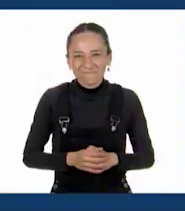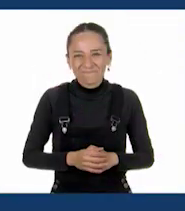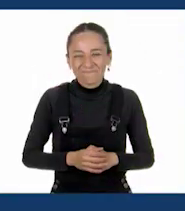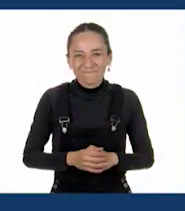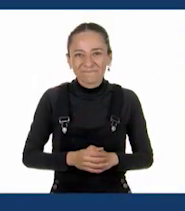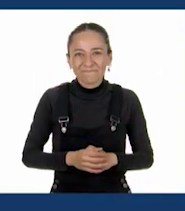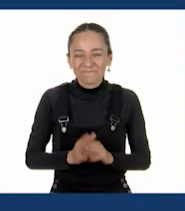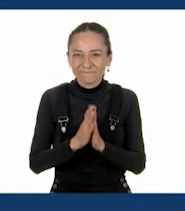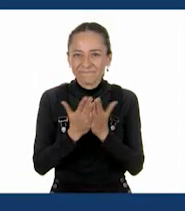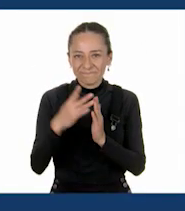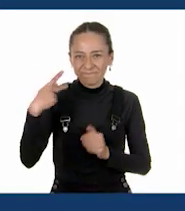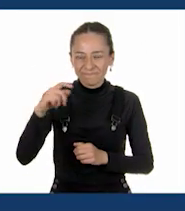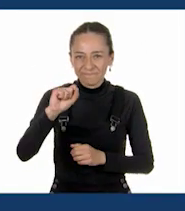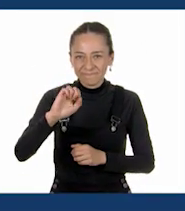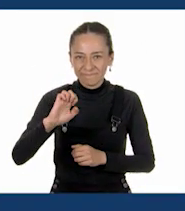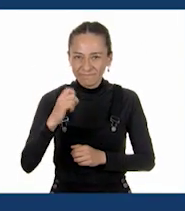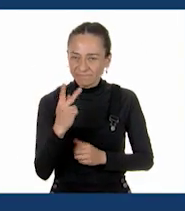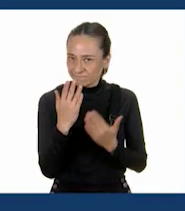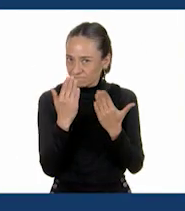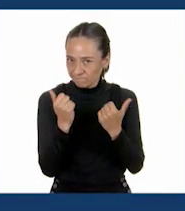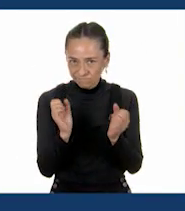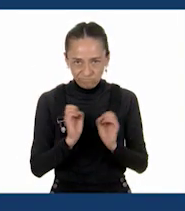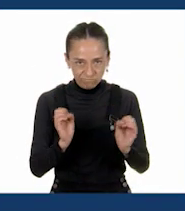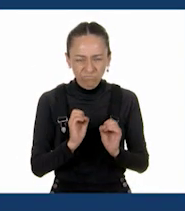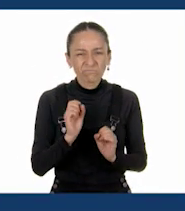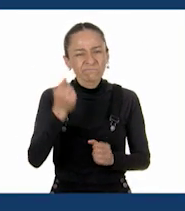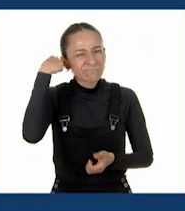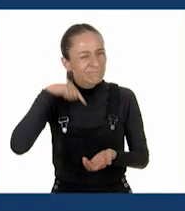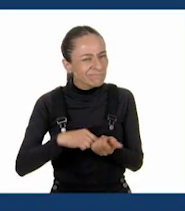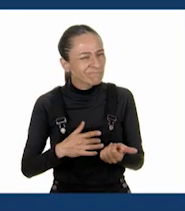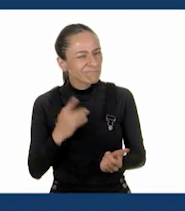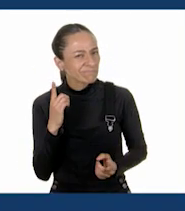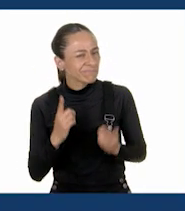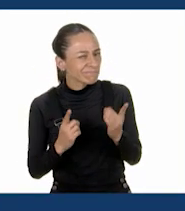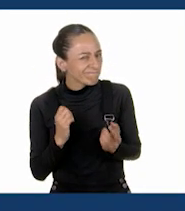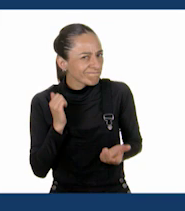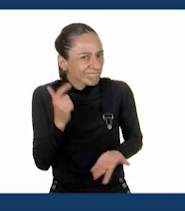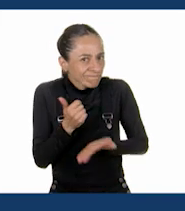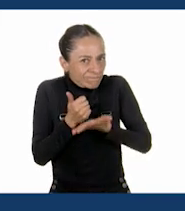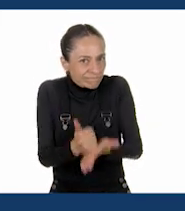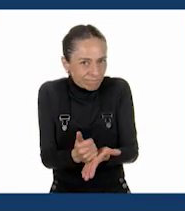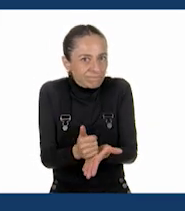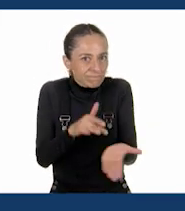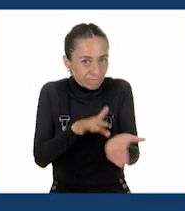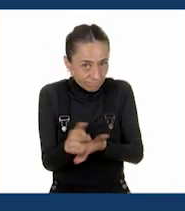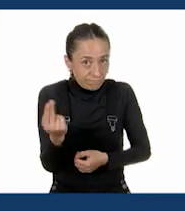Si no tienes el libro de texto o necesitas ayuda para responder las preguntas, contáctanos.